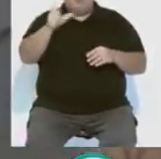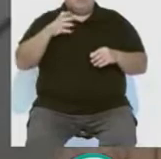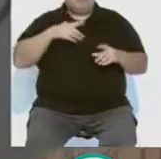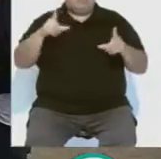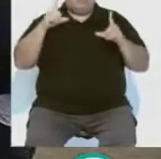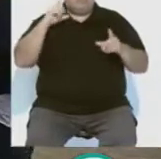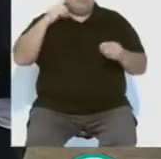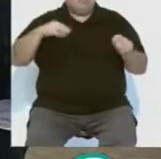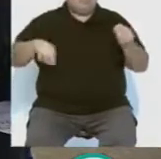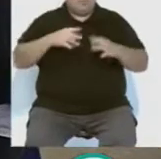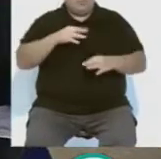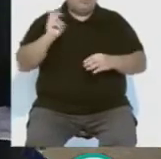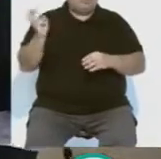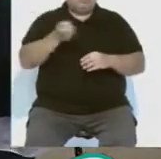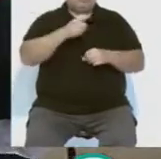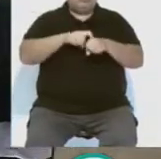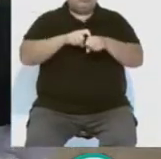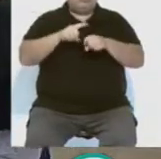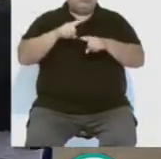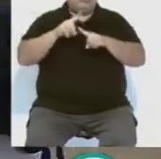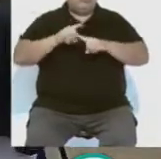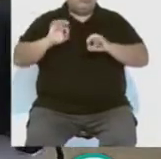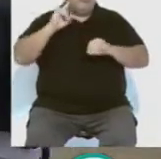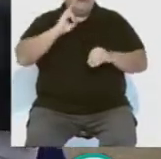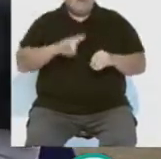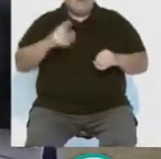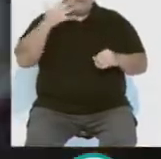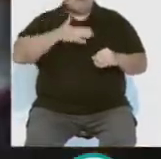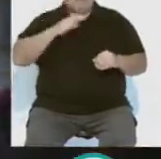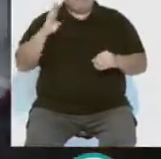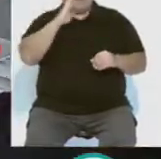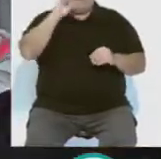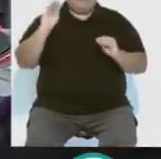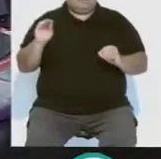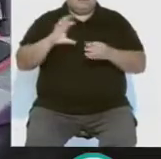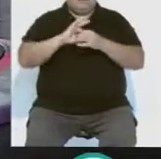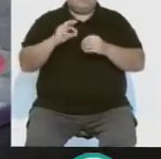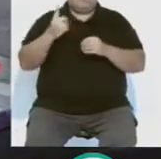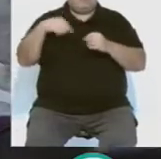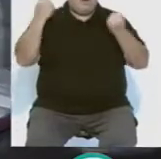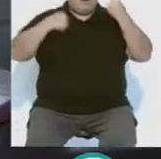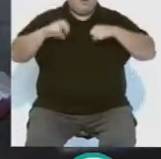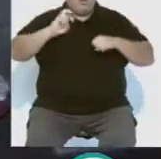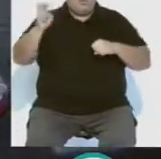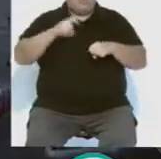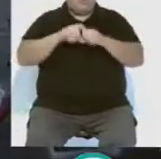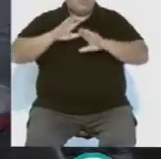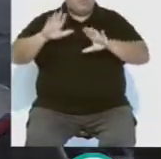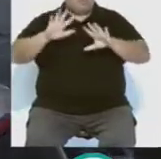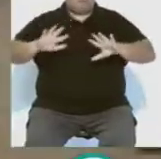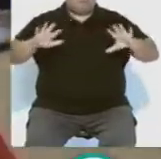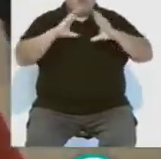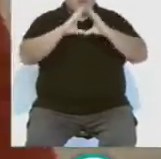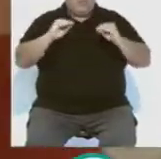una DJ percusionista que ofreció un repertorio de música electrónica brasileña. A esta artista le seguirán los sones mediterráneos y